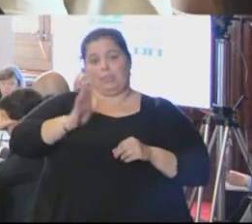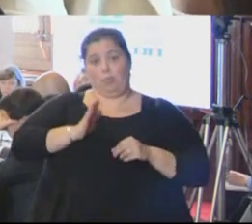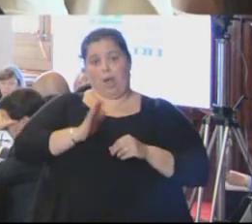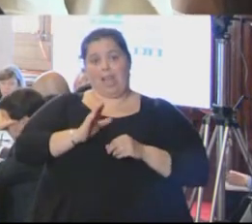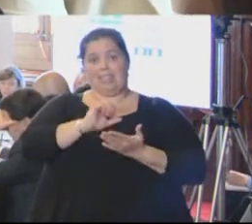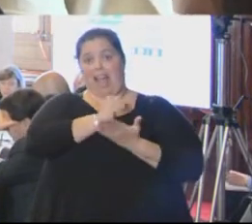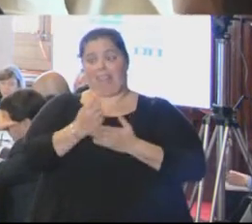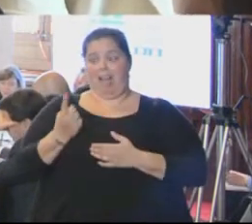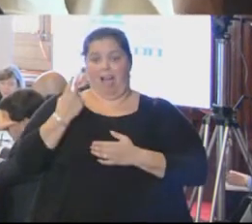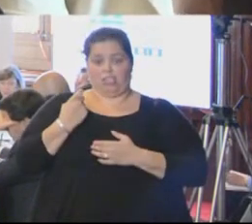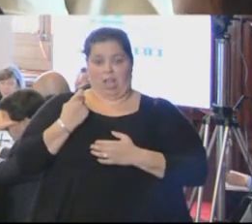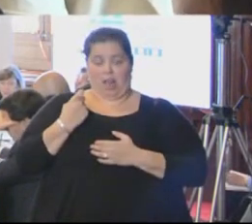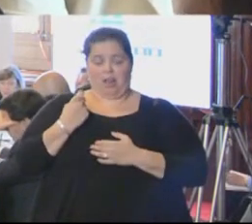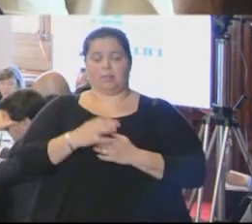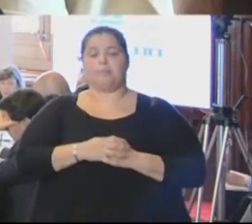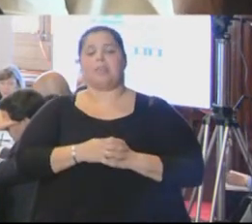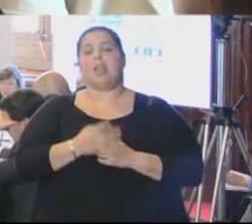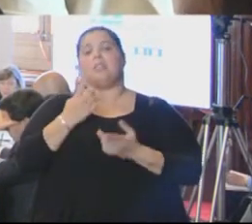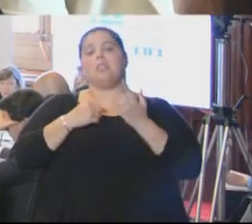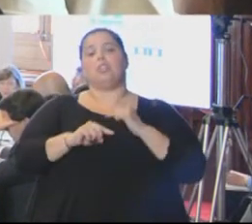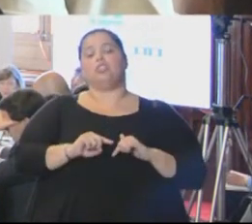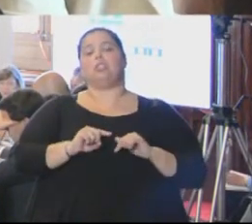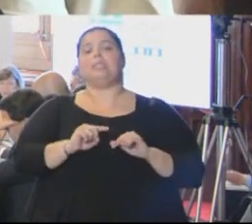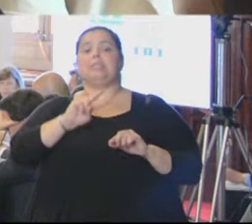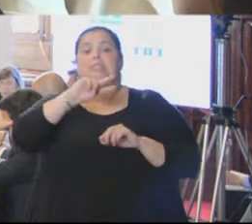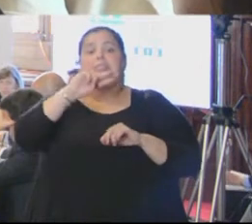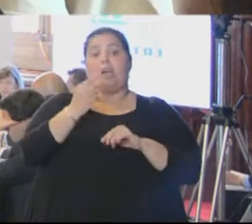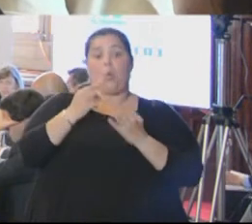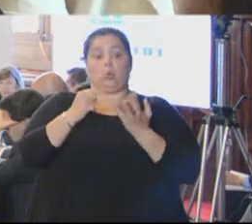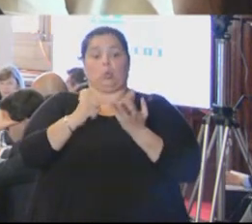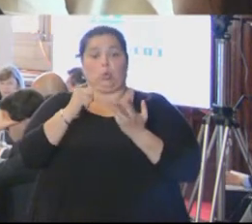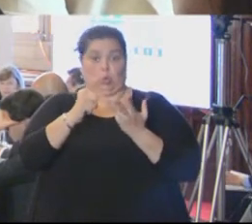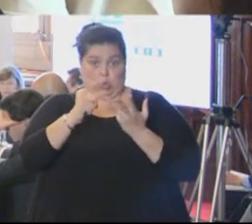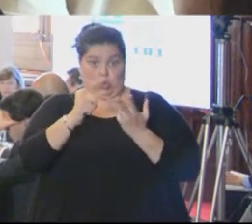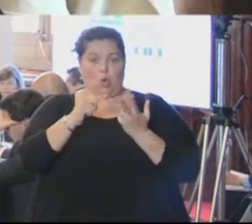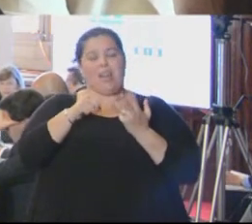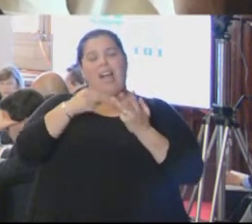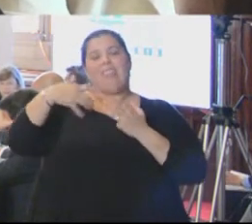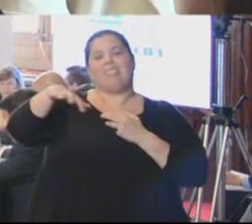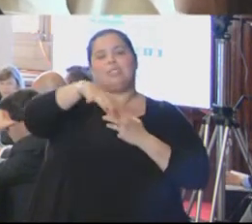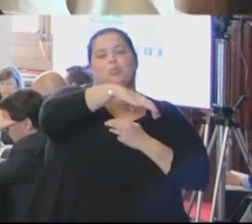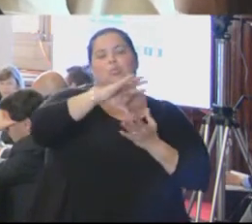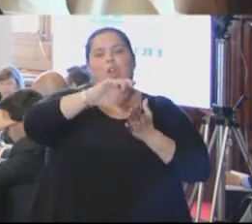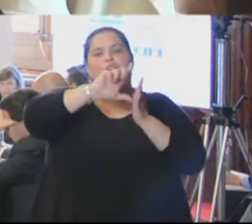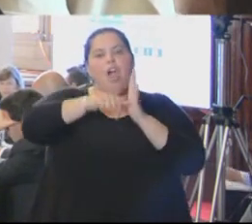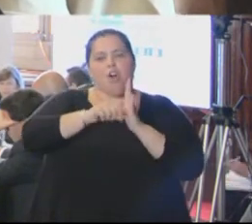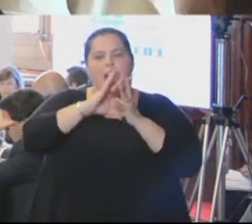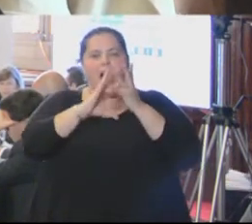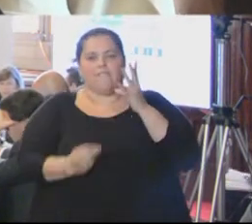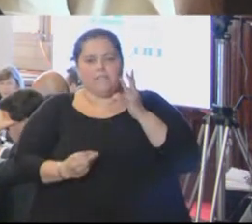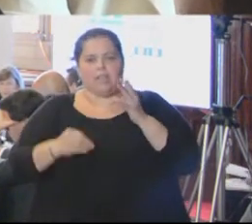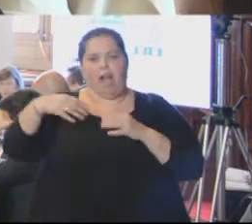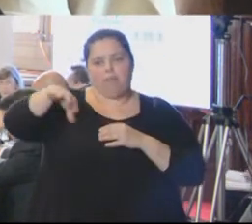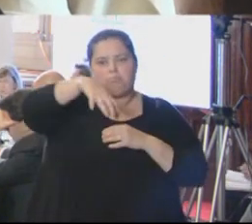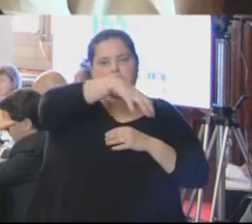ayer. El segundo elemento es la distribución geográfica. En 26 de los